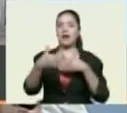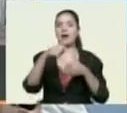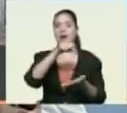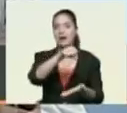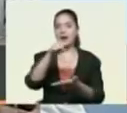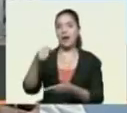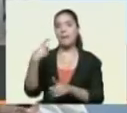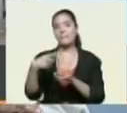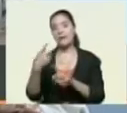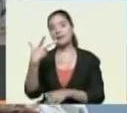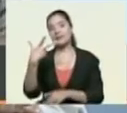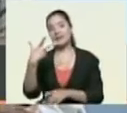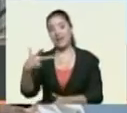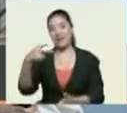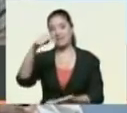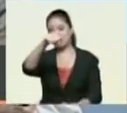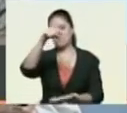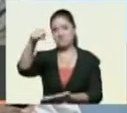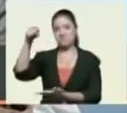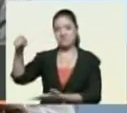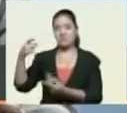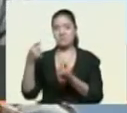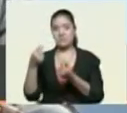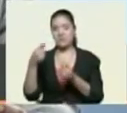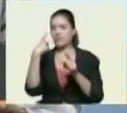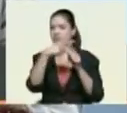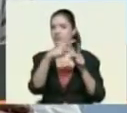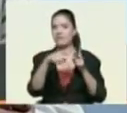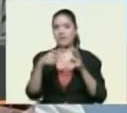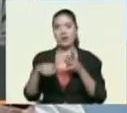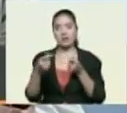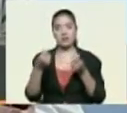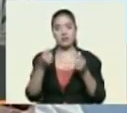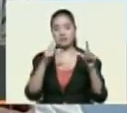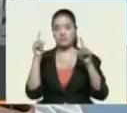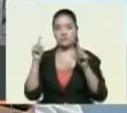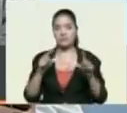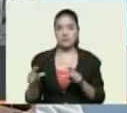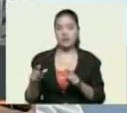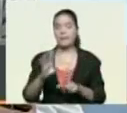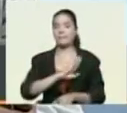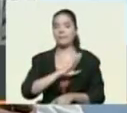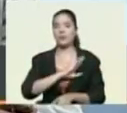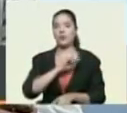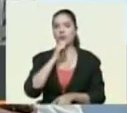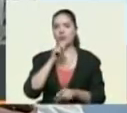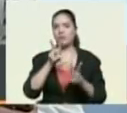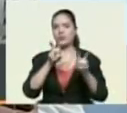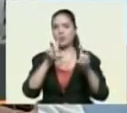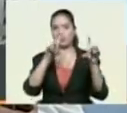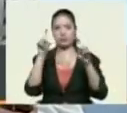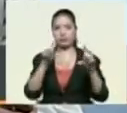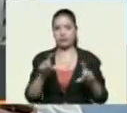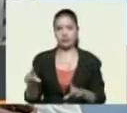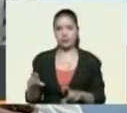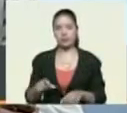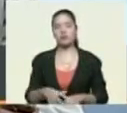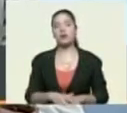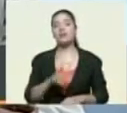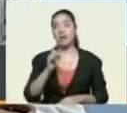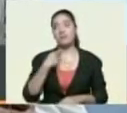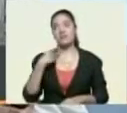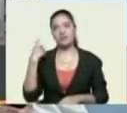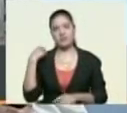grandes contentivas del dinero en efectivo de distintas denominaciones y pertenecientes al nuevo cono monetario y al viejo